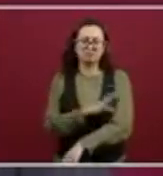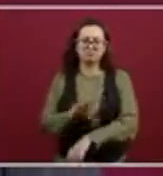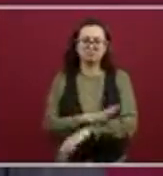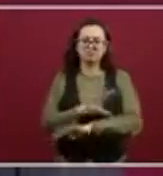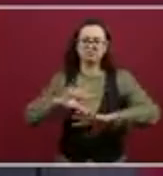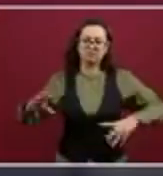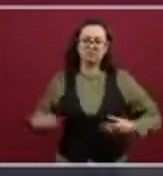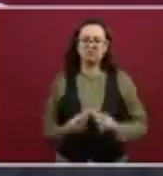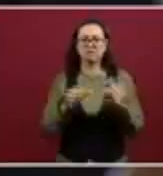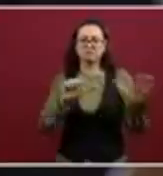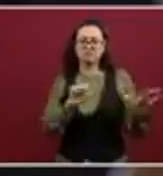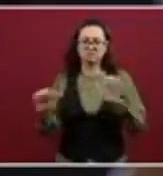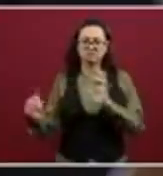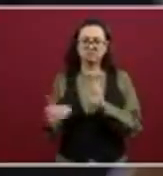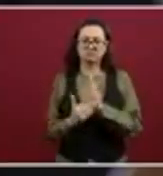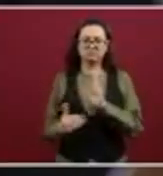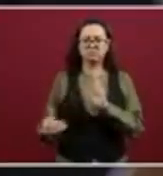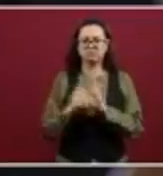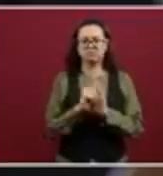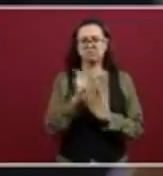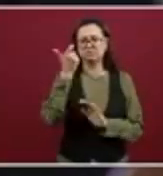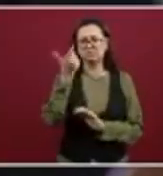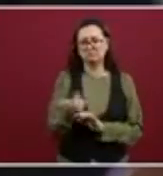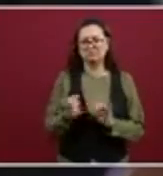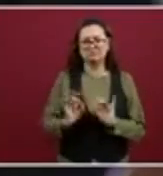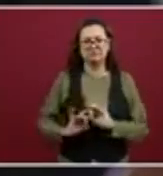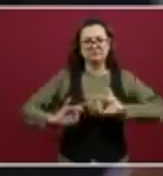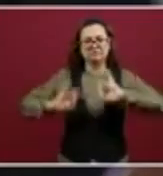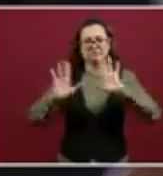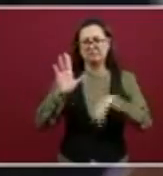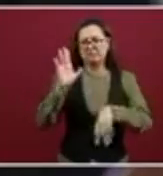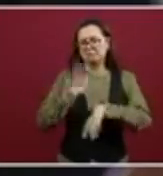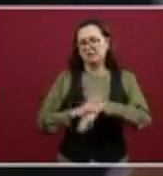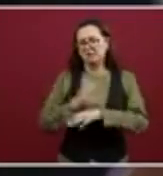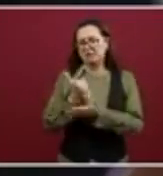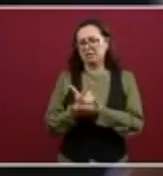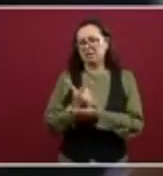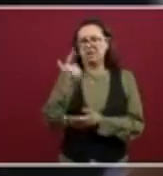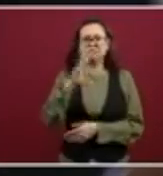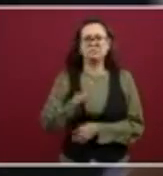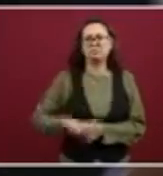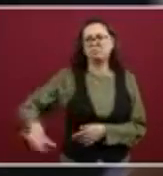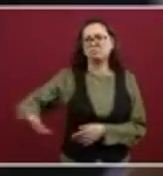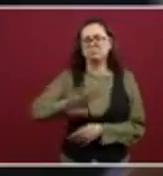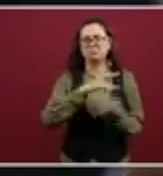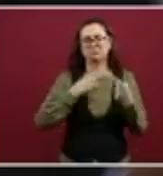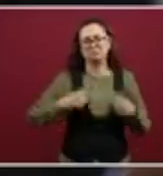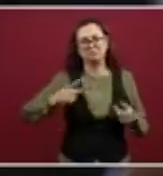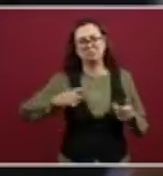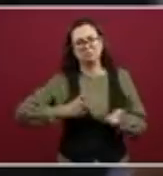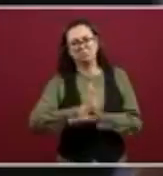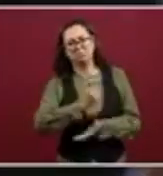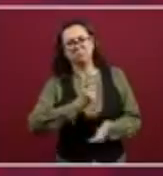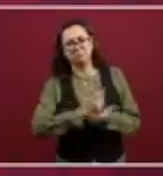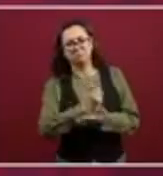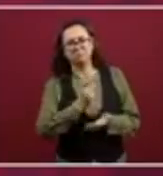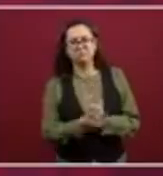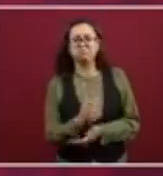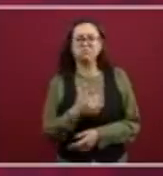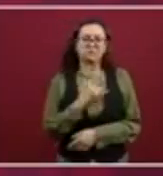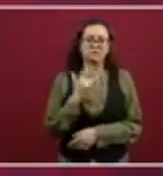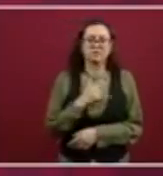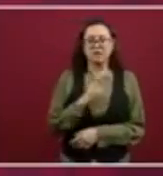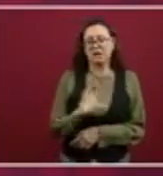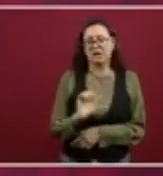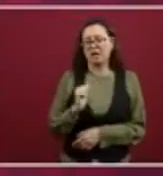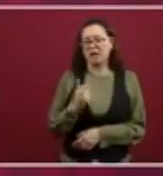los 600 millones de pesos, situación que trastoca el servicio para los ciudadanos. Se ha planteado que Capama,